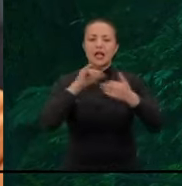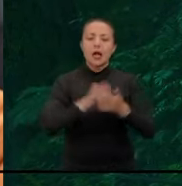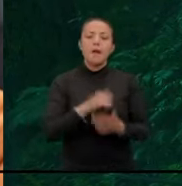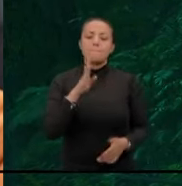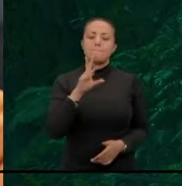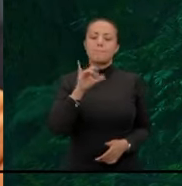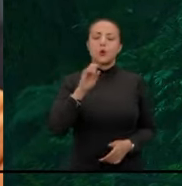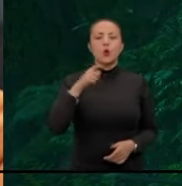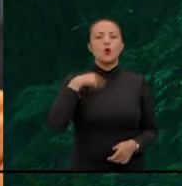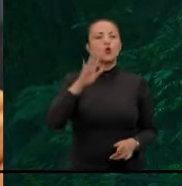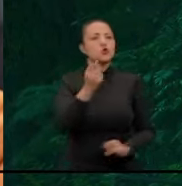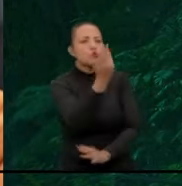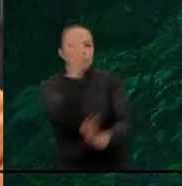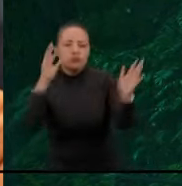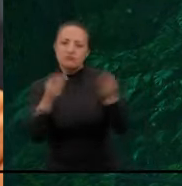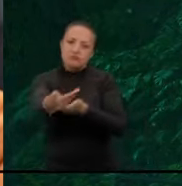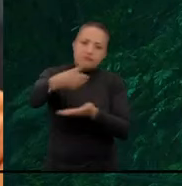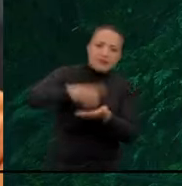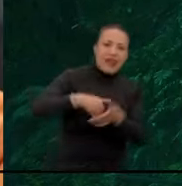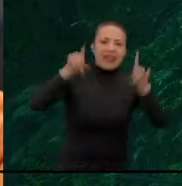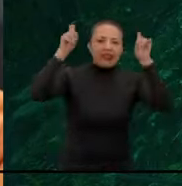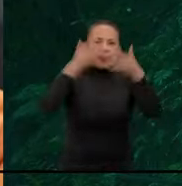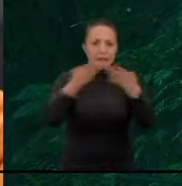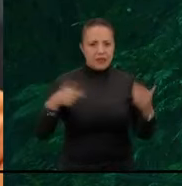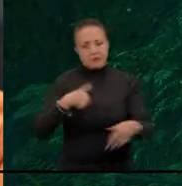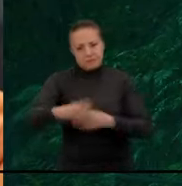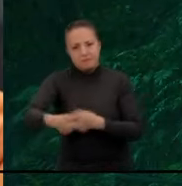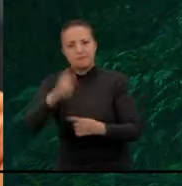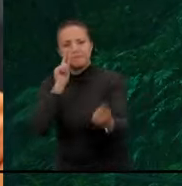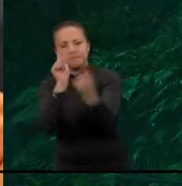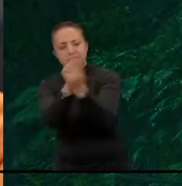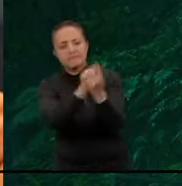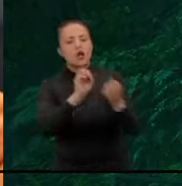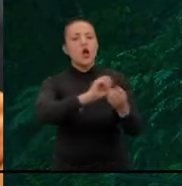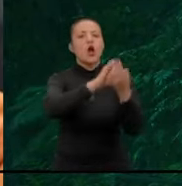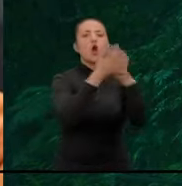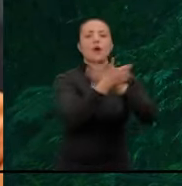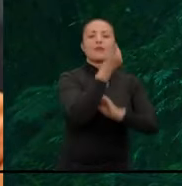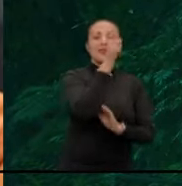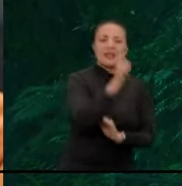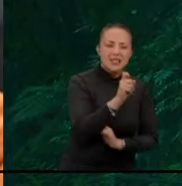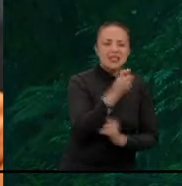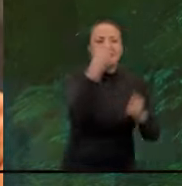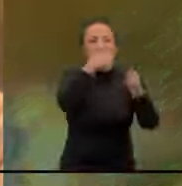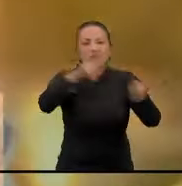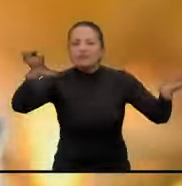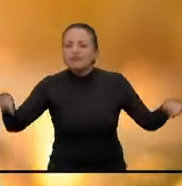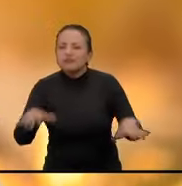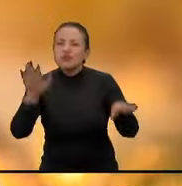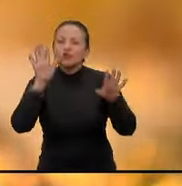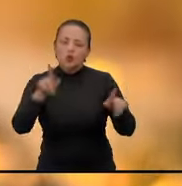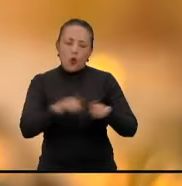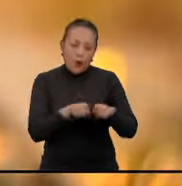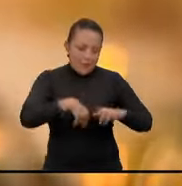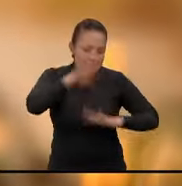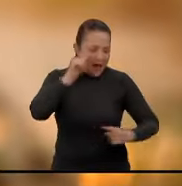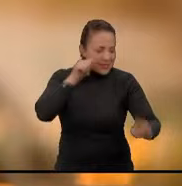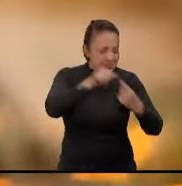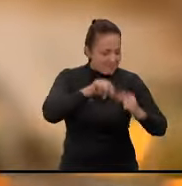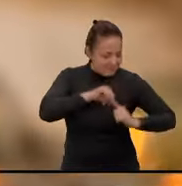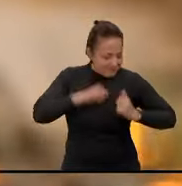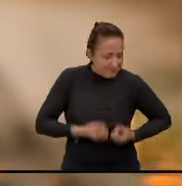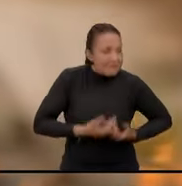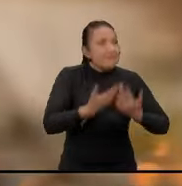y proponerme temas de su interés. Nos seguimos viendo en la COP16 y en todos los eventos que tengan corazón ambiental.